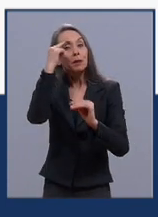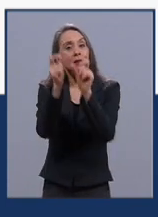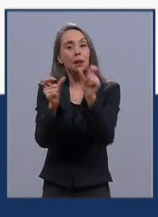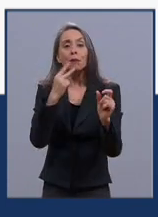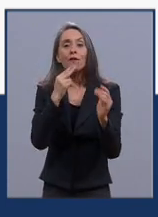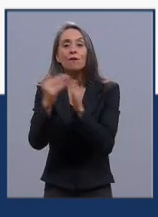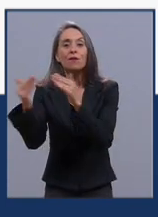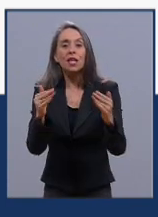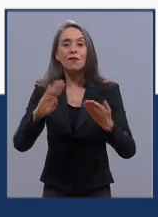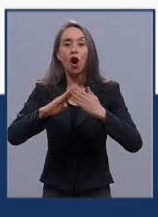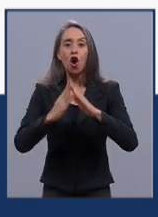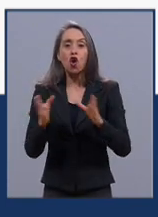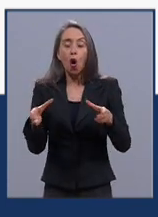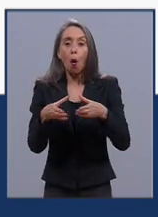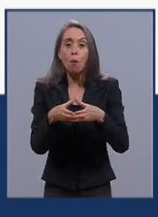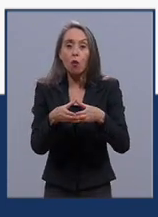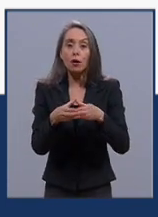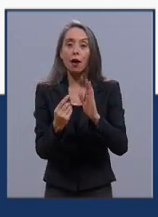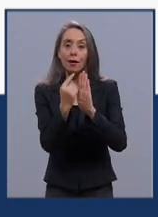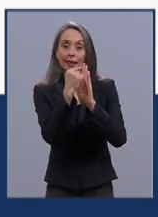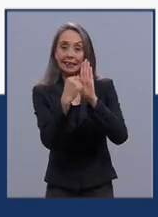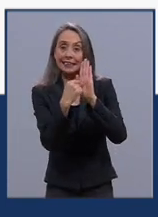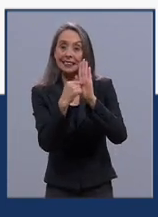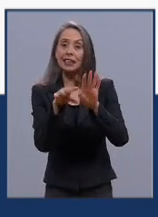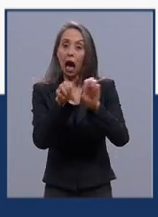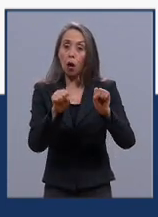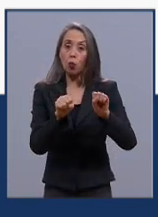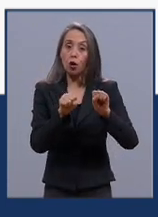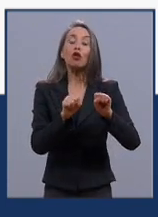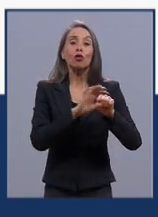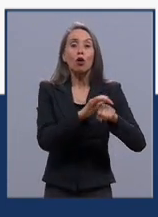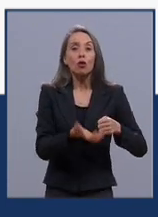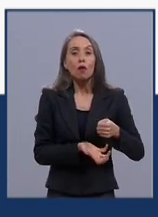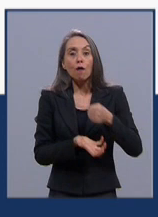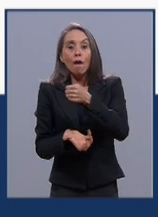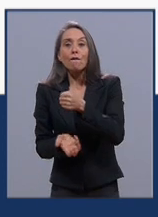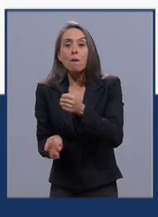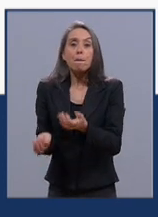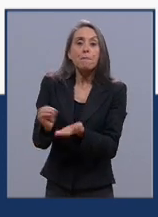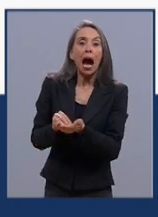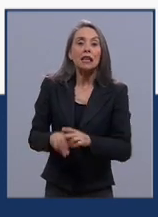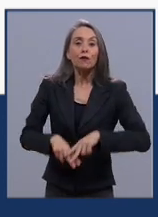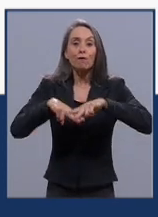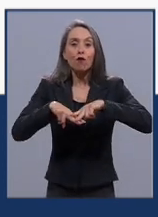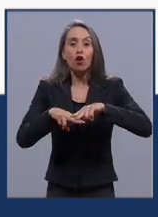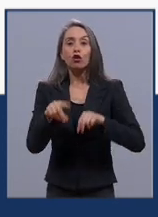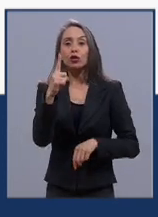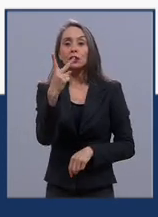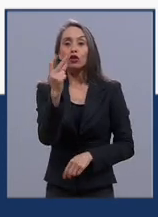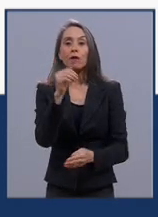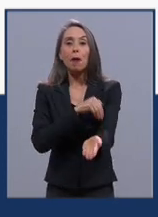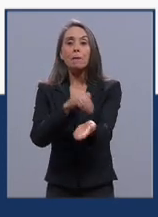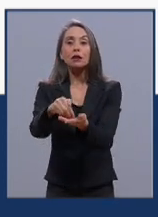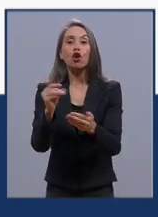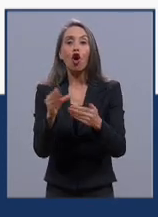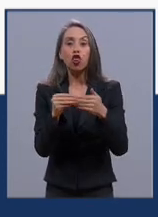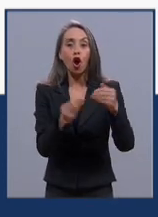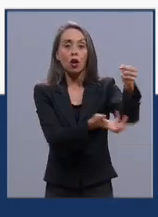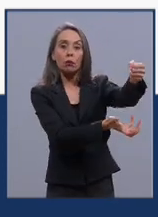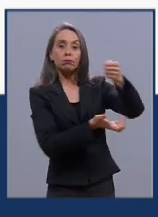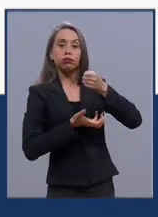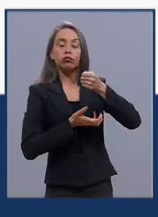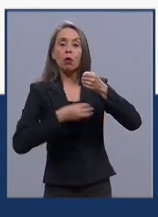y las comunidades este acuerdo asigna fondos adicionales por 120 millones de dólares para los